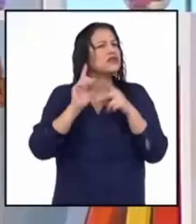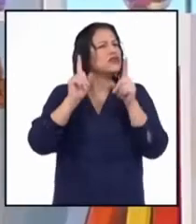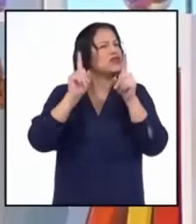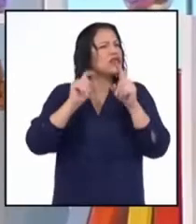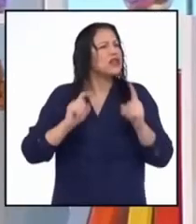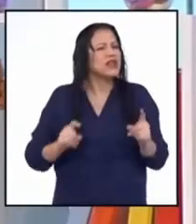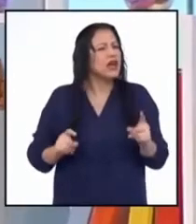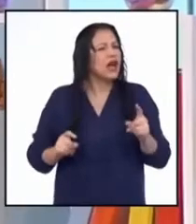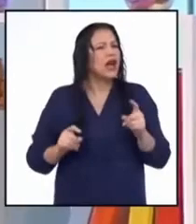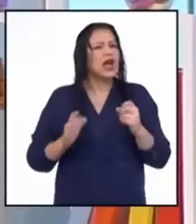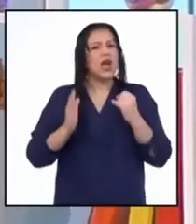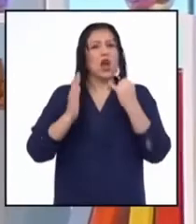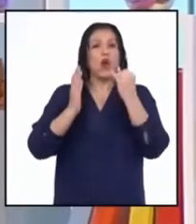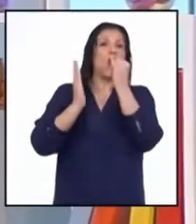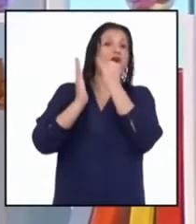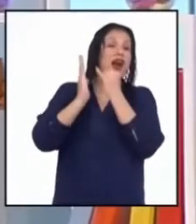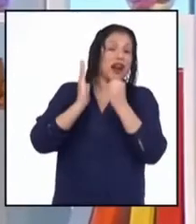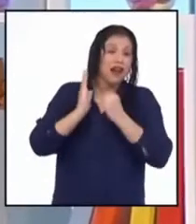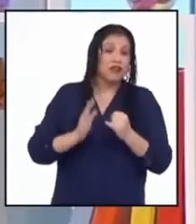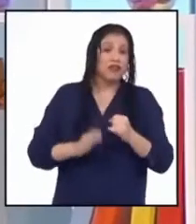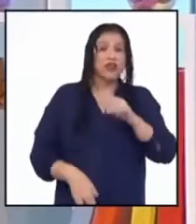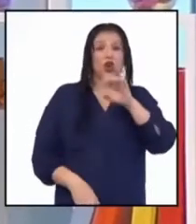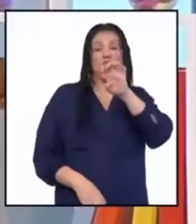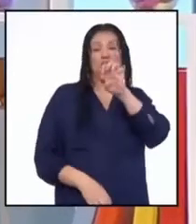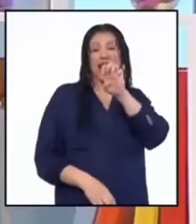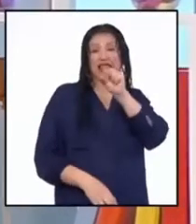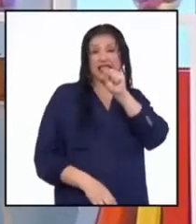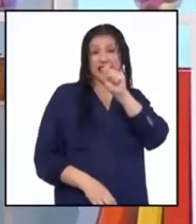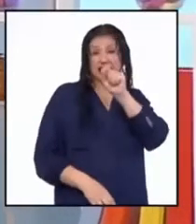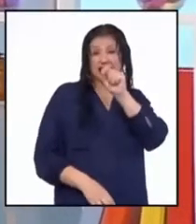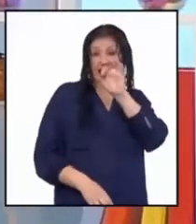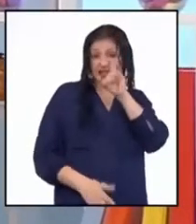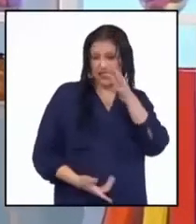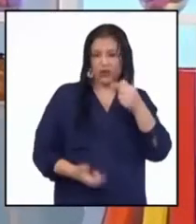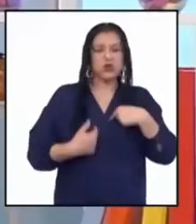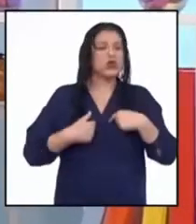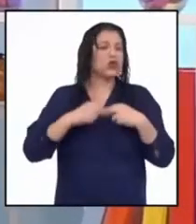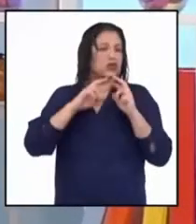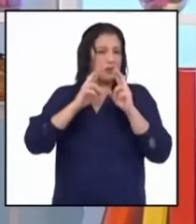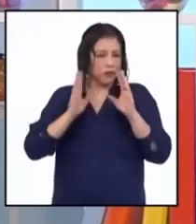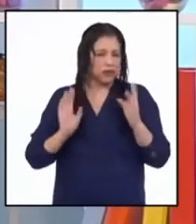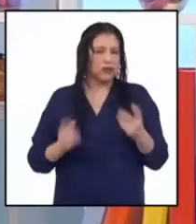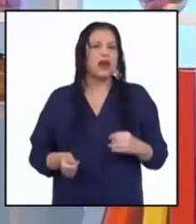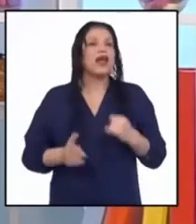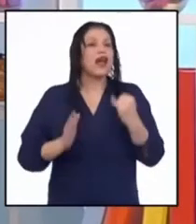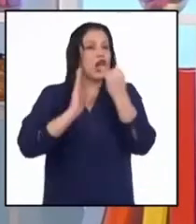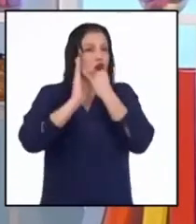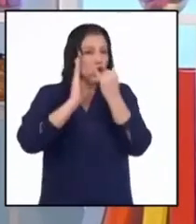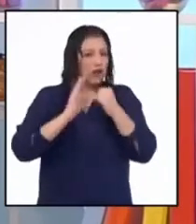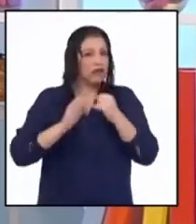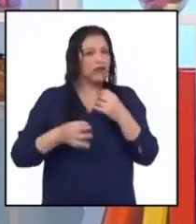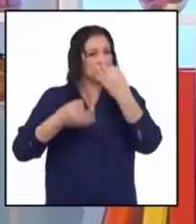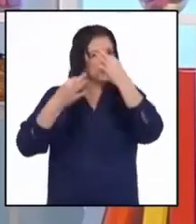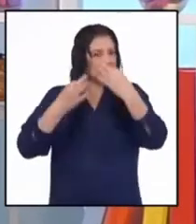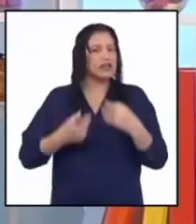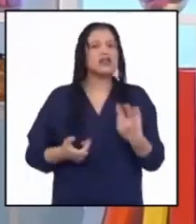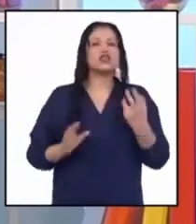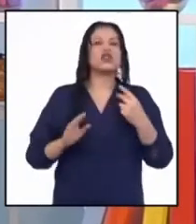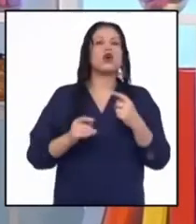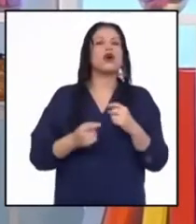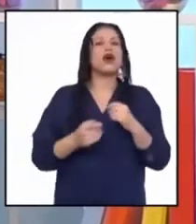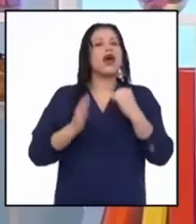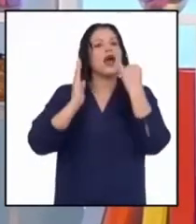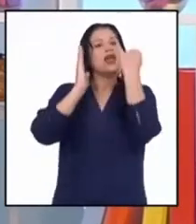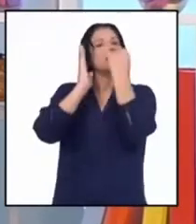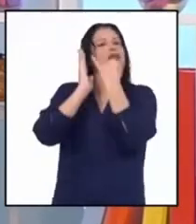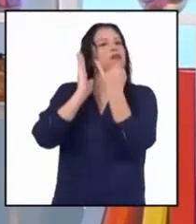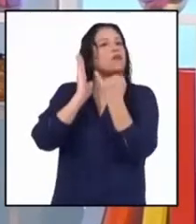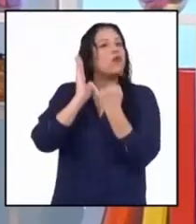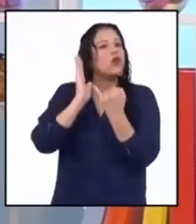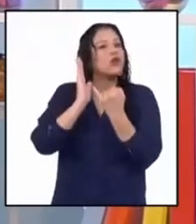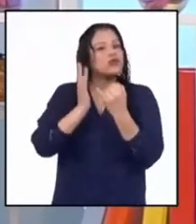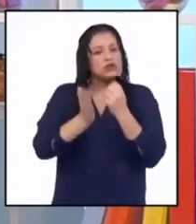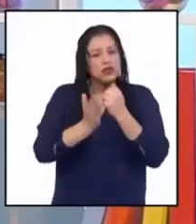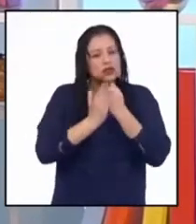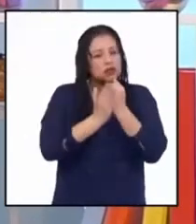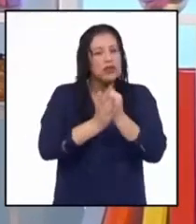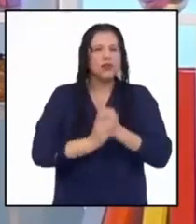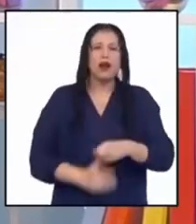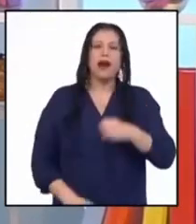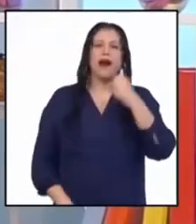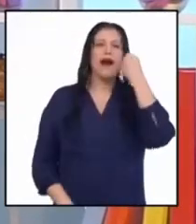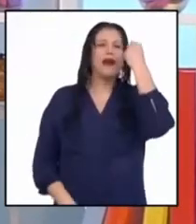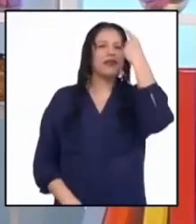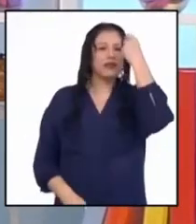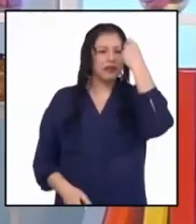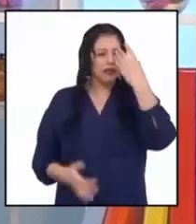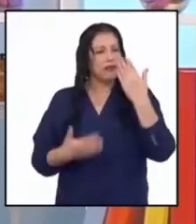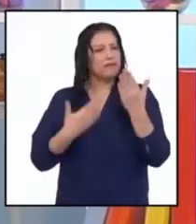estadístico? Bueno, respondo en nombre de todos. Los gráficos estadísticos son figuras o dibujos que nos ayudan a